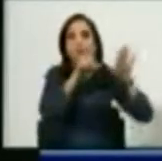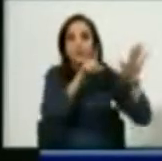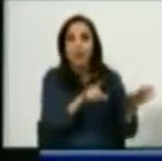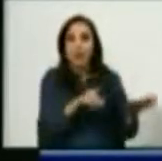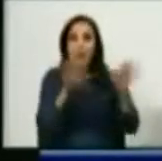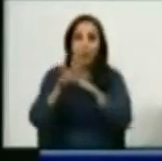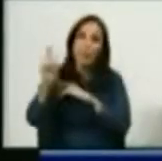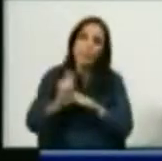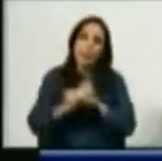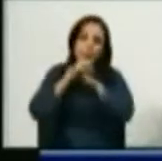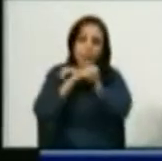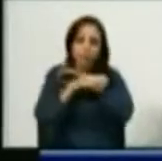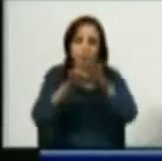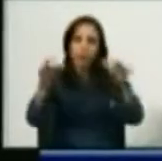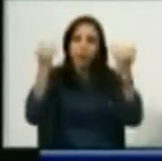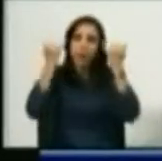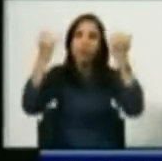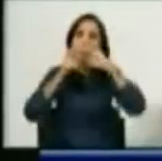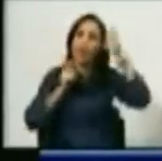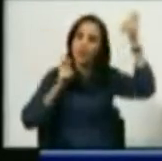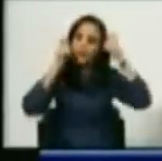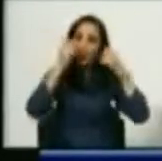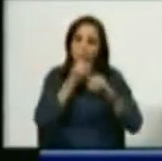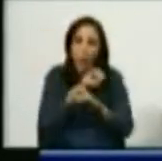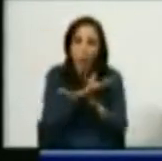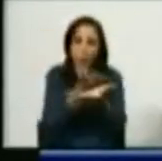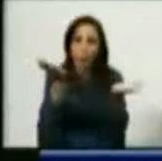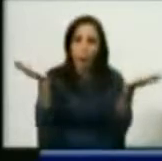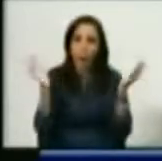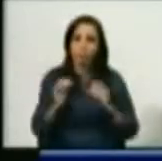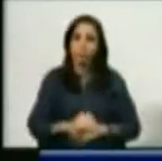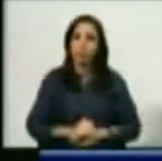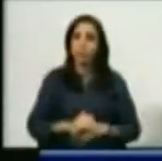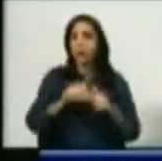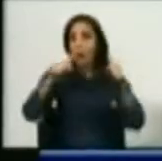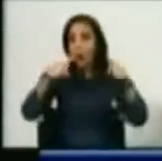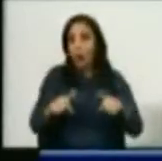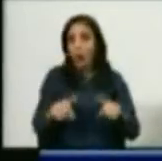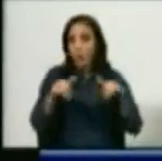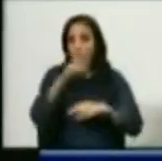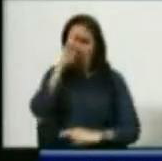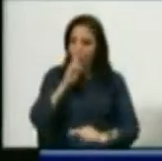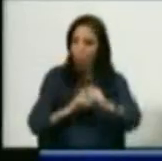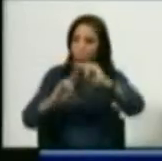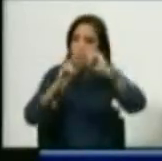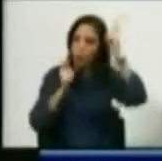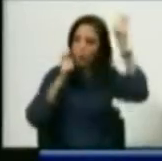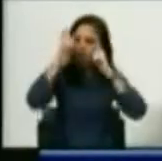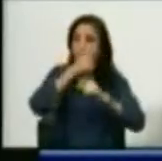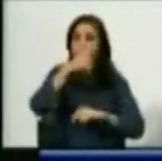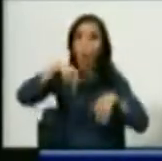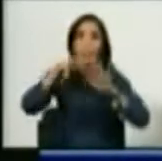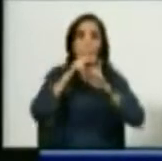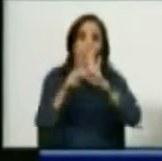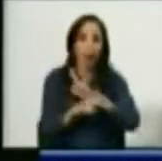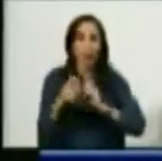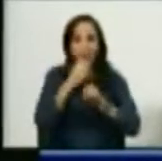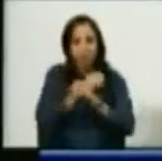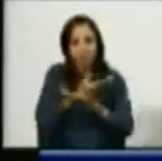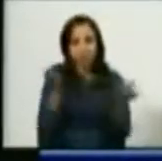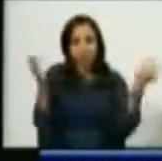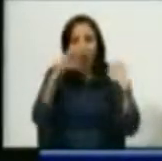supremo Hugo Chávez frías y Hoy estamos aquí en honor al comandante todos estos programas en realidad